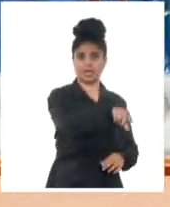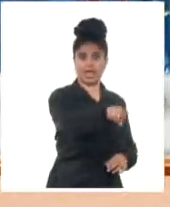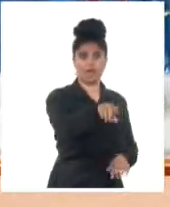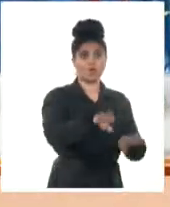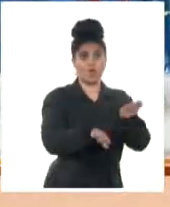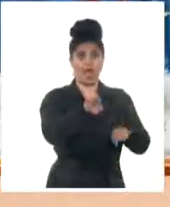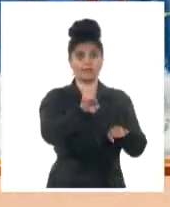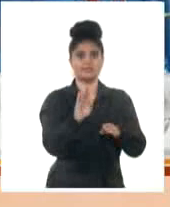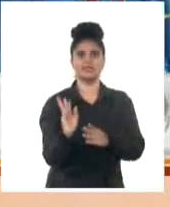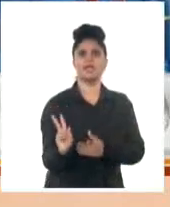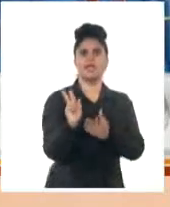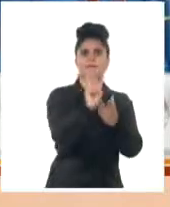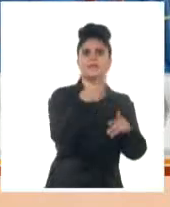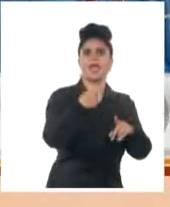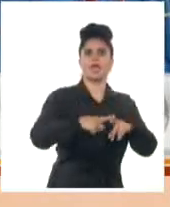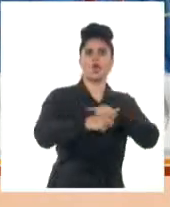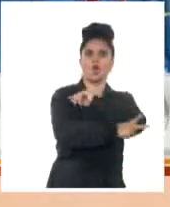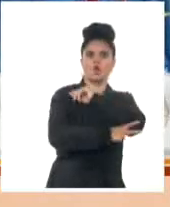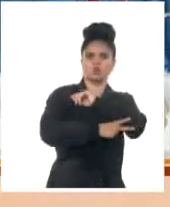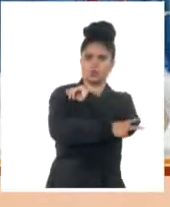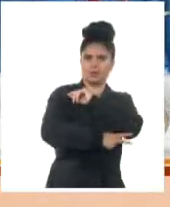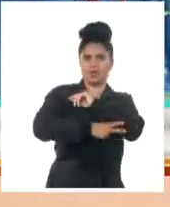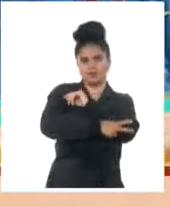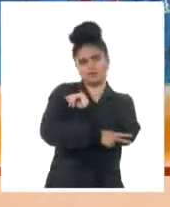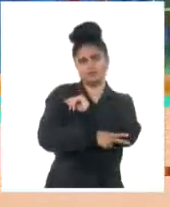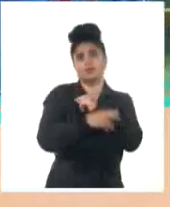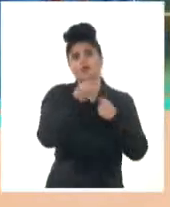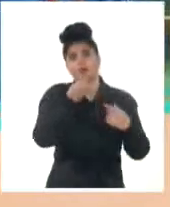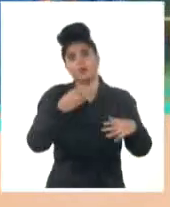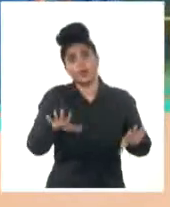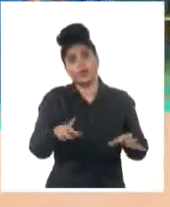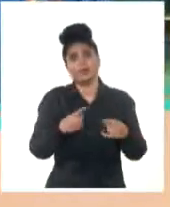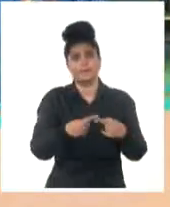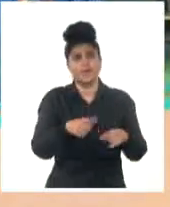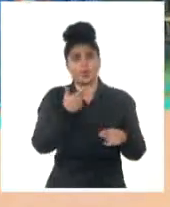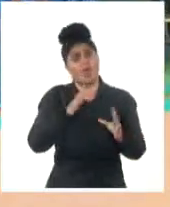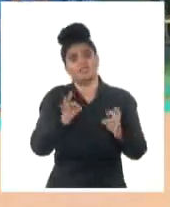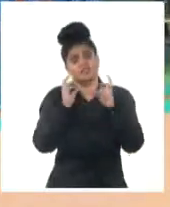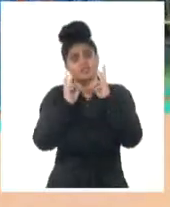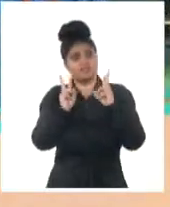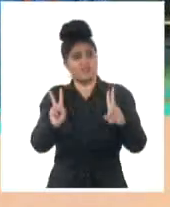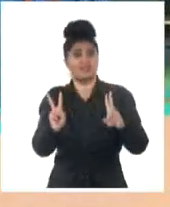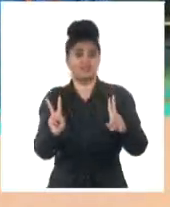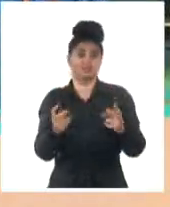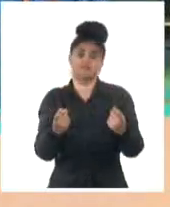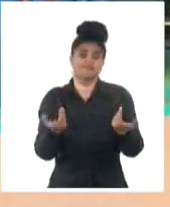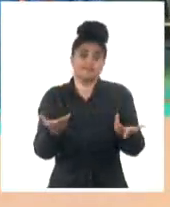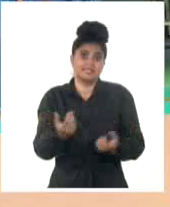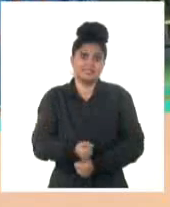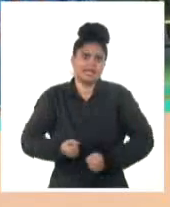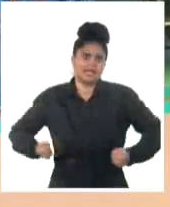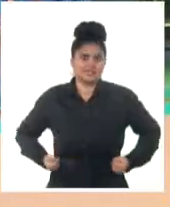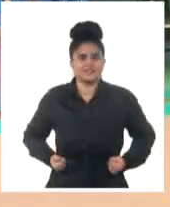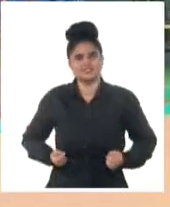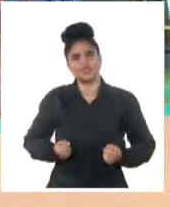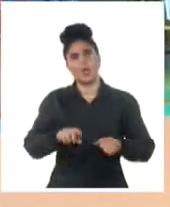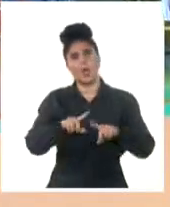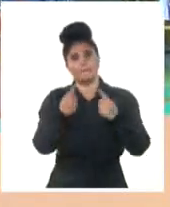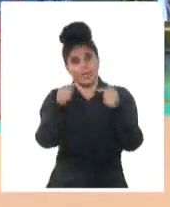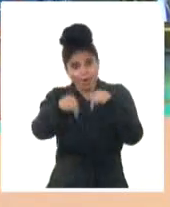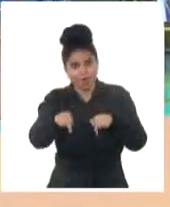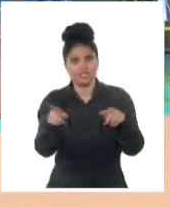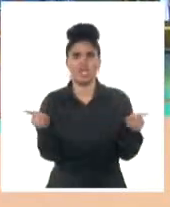lo difícil que es este año y los sacrificios que tenemos que hacer y todo el mundo está, digamos, contento por estas cosas que nos toca